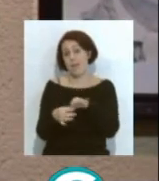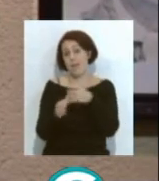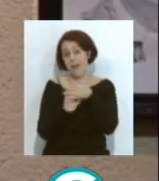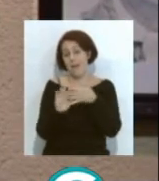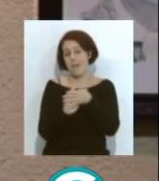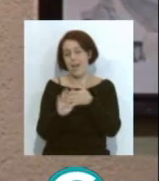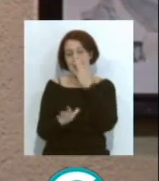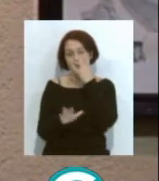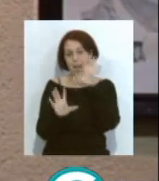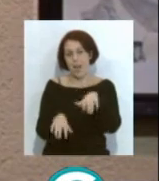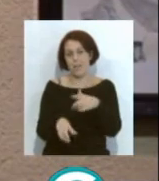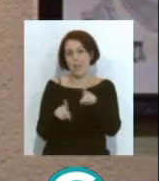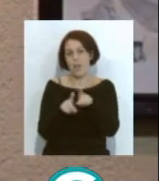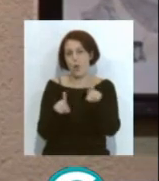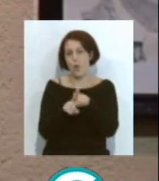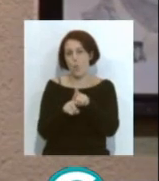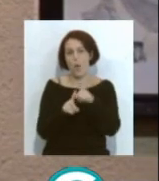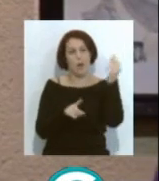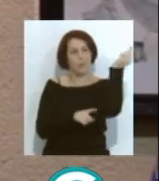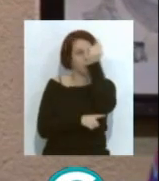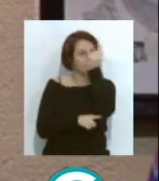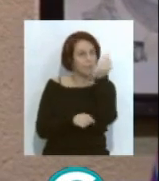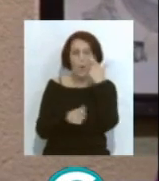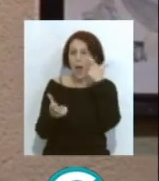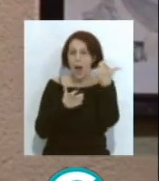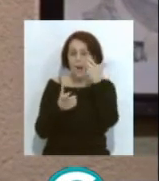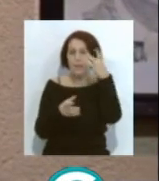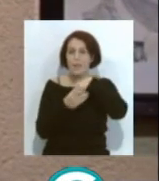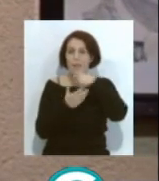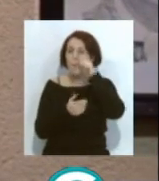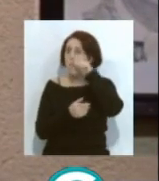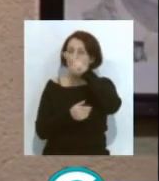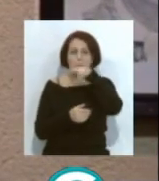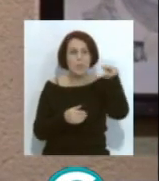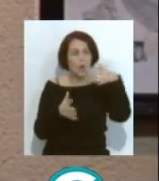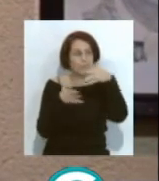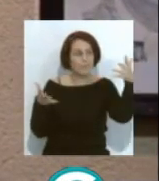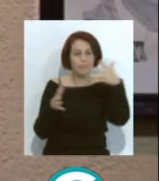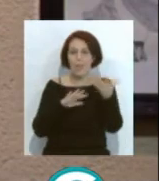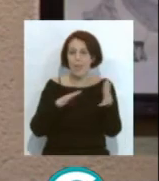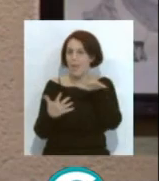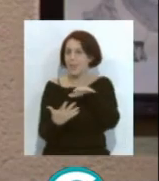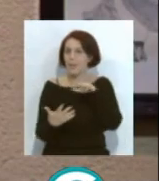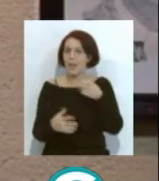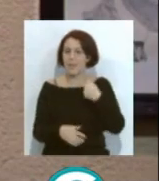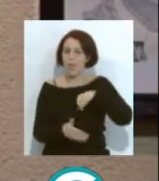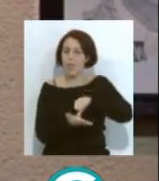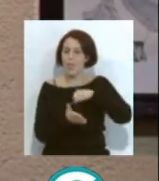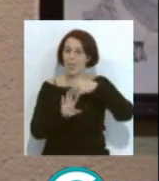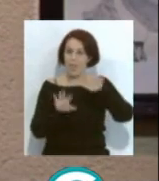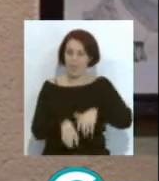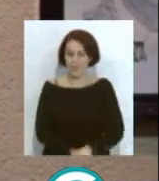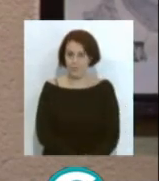al carnaval como una gran obra de arte dentro de este gran museo en el que se convertía la ciudad de